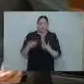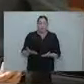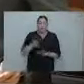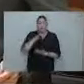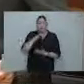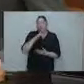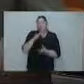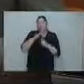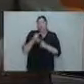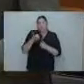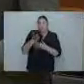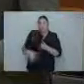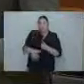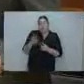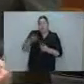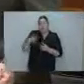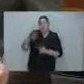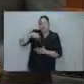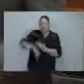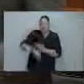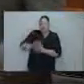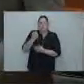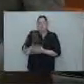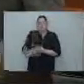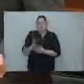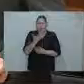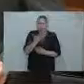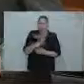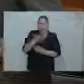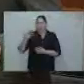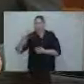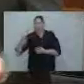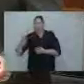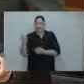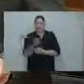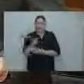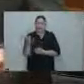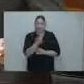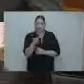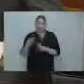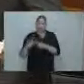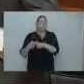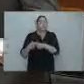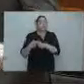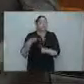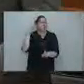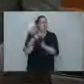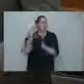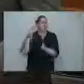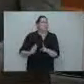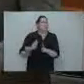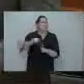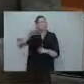forma y también de fondo, y en este caso el 50% de tanto el uno como el otro, a pesar de que compartimos los objetivos, yo sé que la portavoz